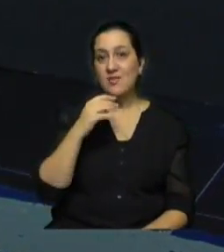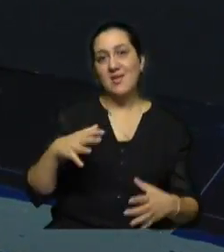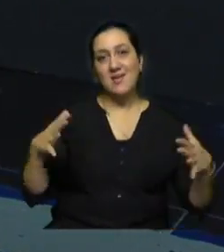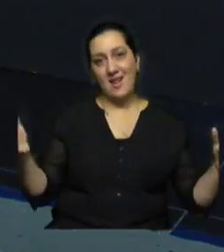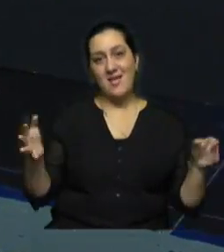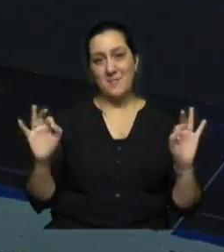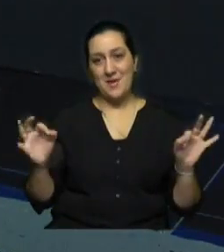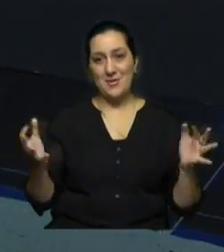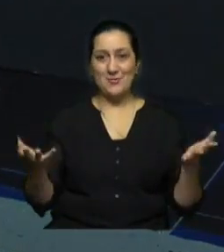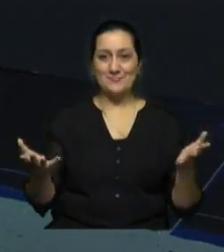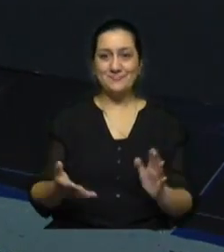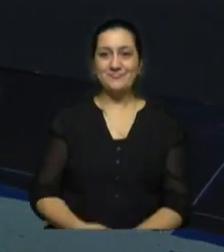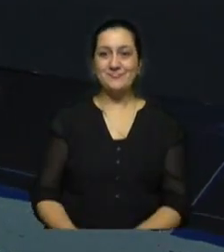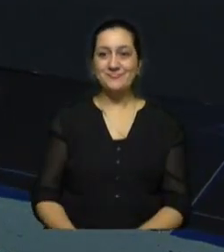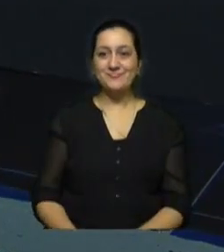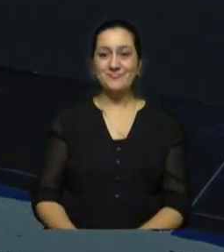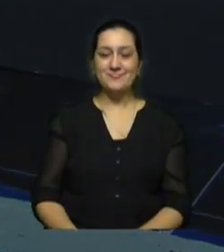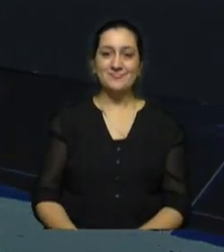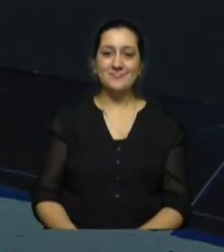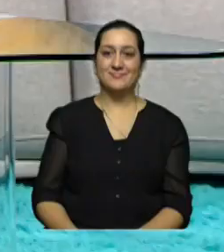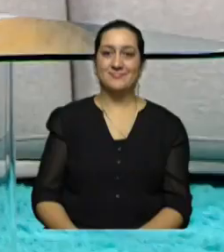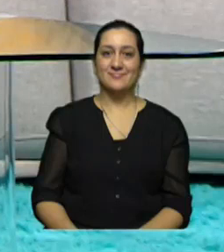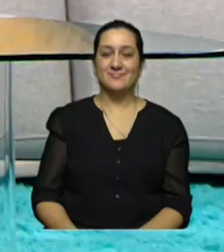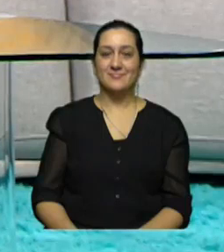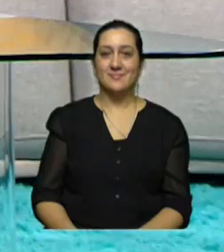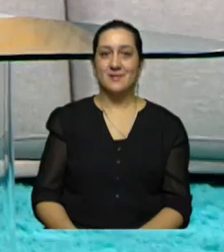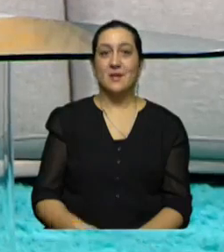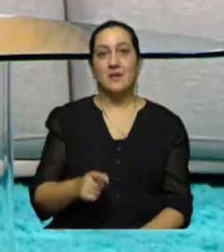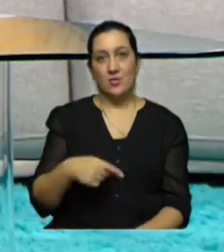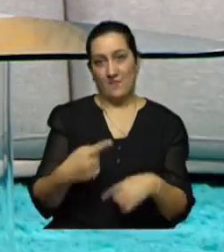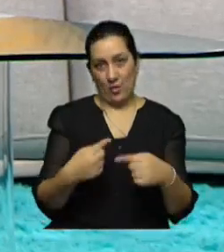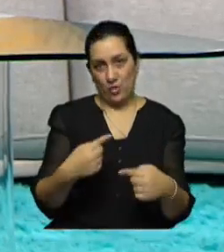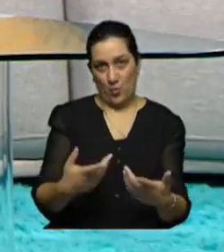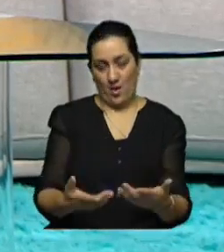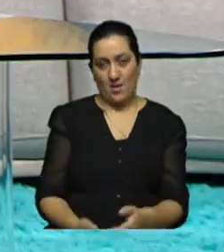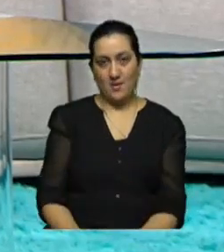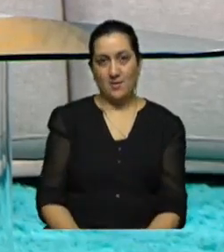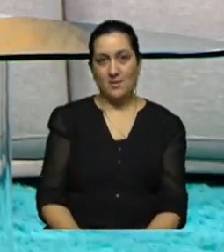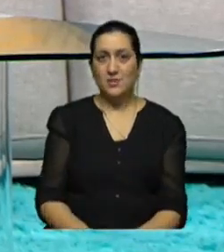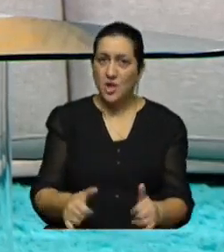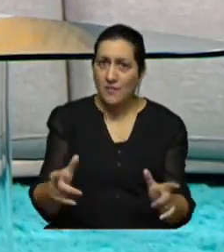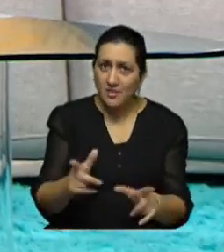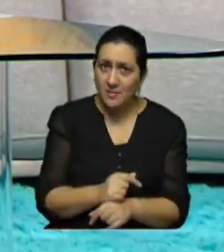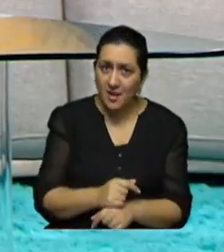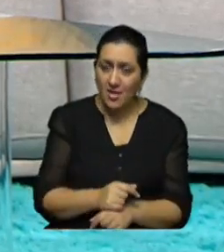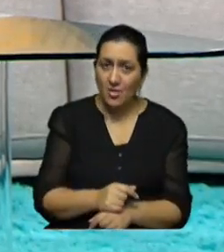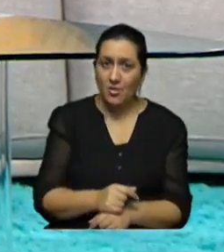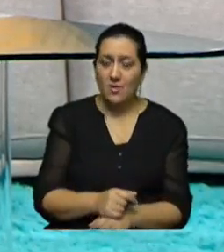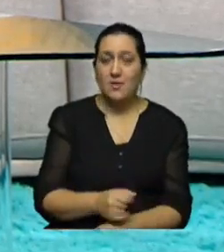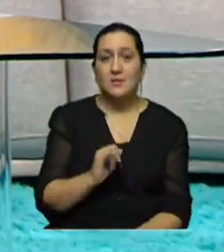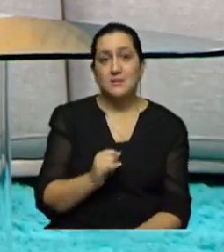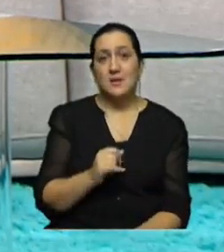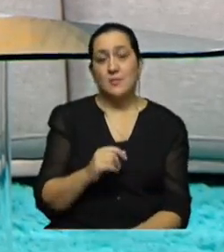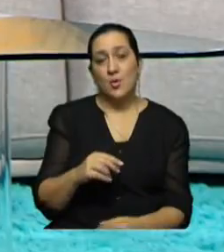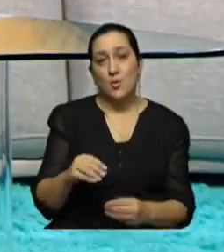Gran hermano. Ay, no, Dios. Y bueno, tenés coletazos esto, va a seguir un poquito más. No había terminado. Sí, pero Fito, unos días